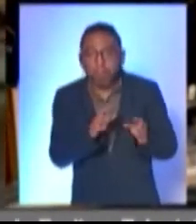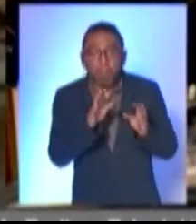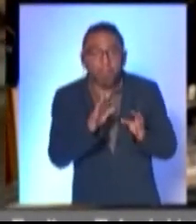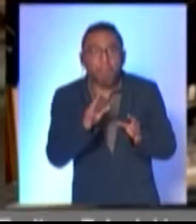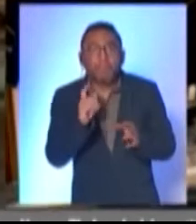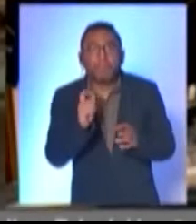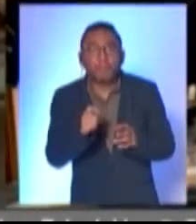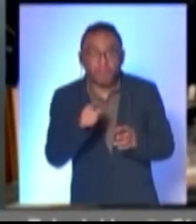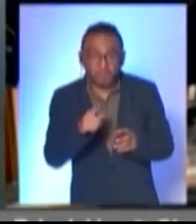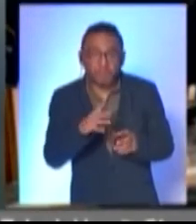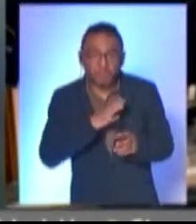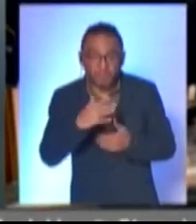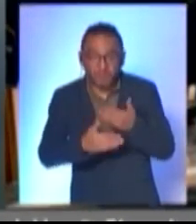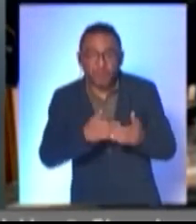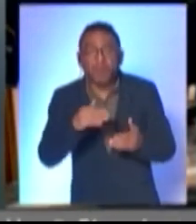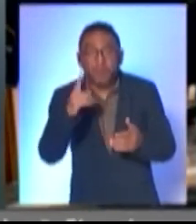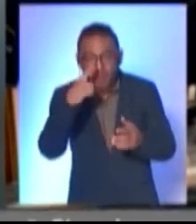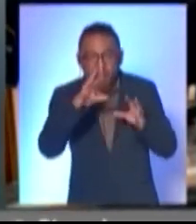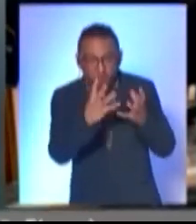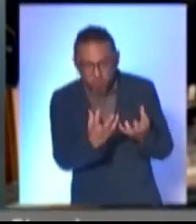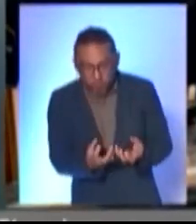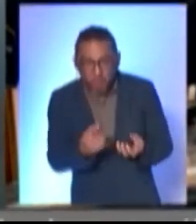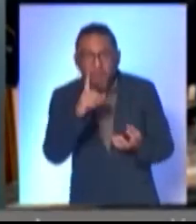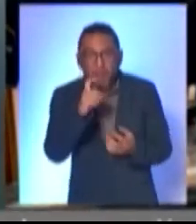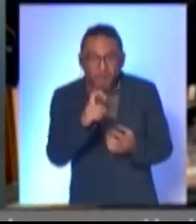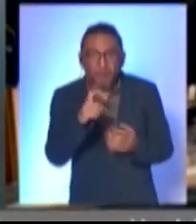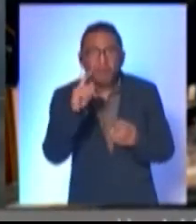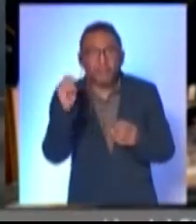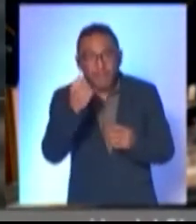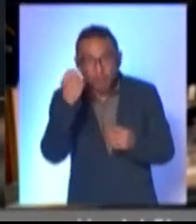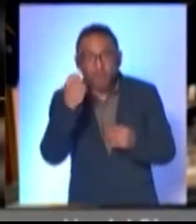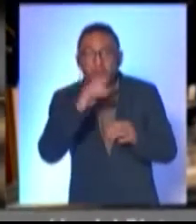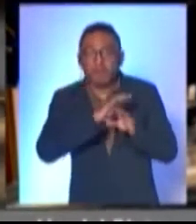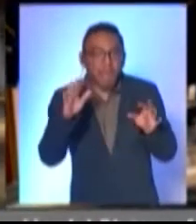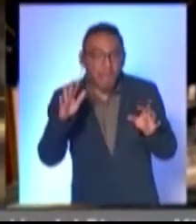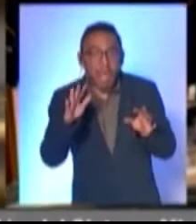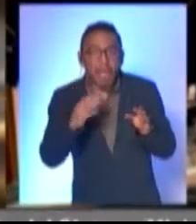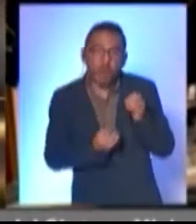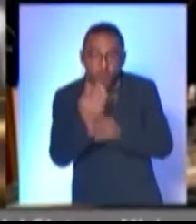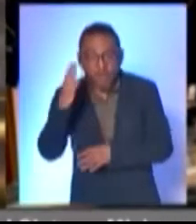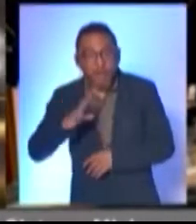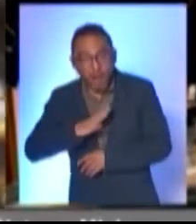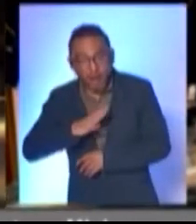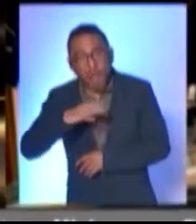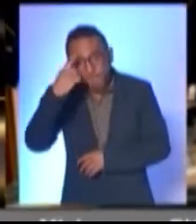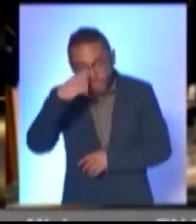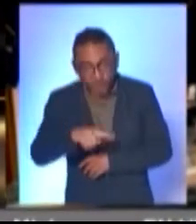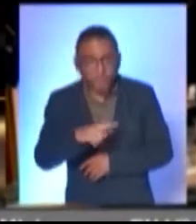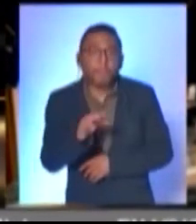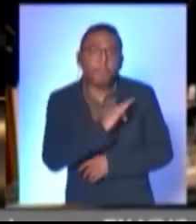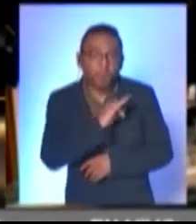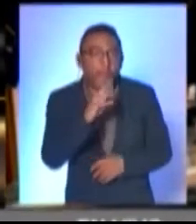de agua rodada en lugar de tener fertirrigación, sistemas tecnológicos ya muy accesibles, para poder tener